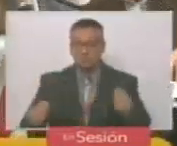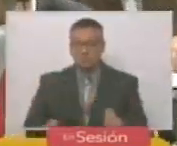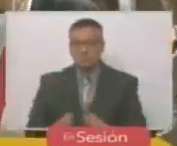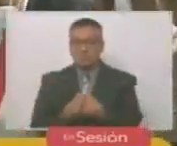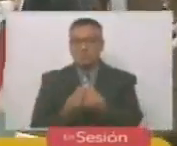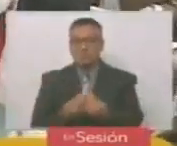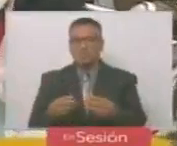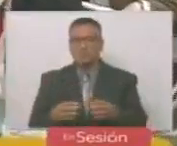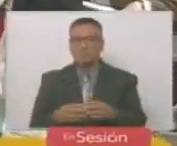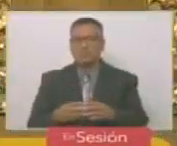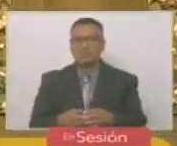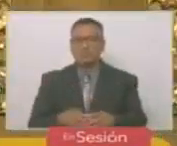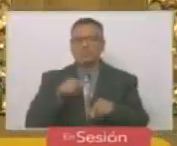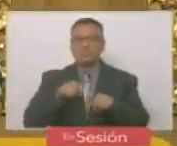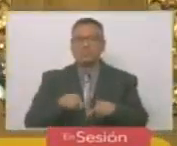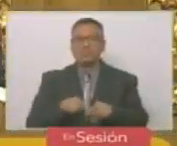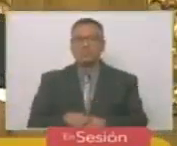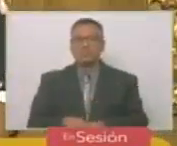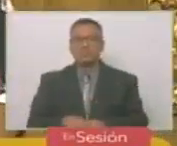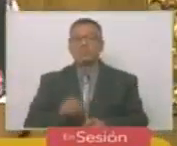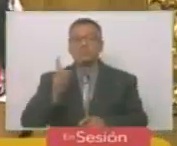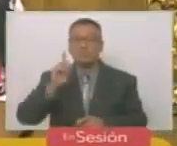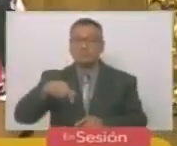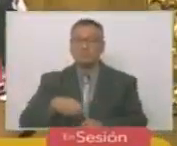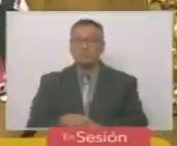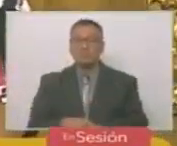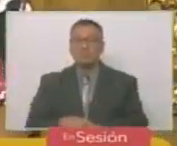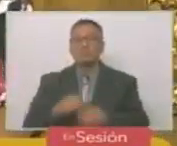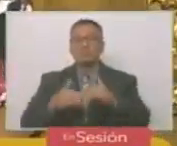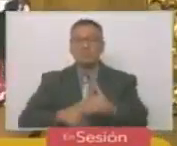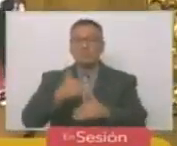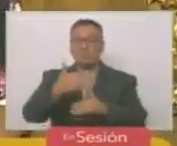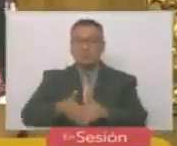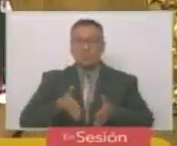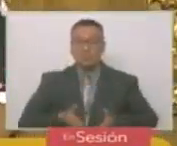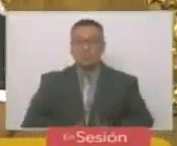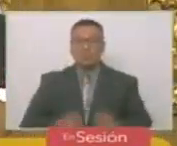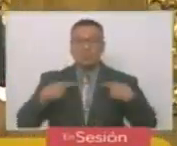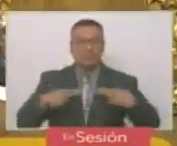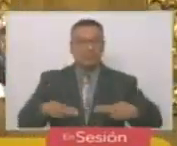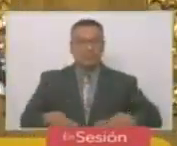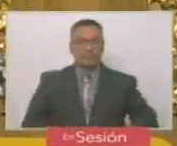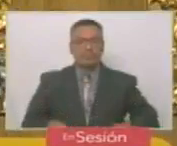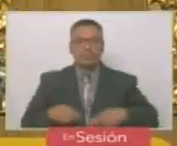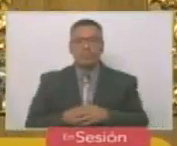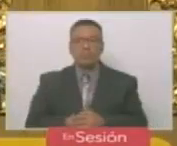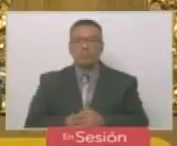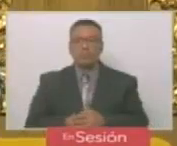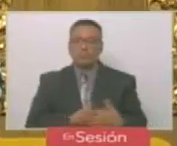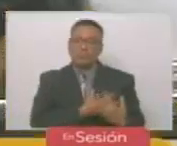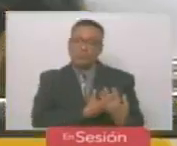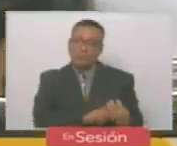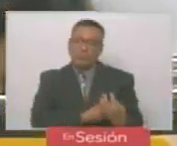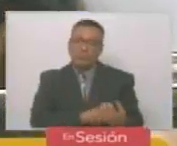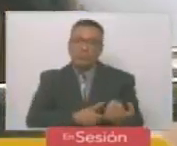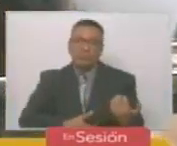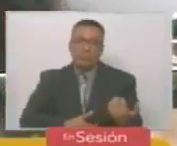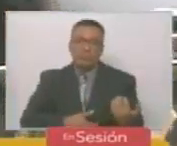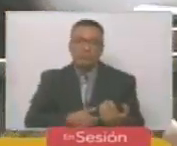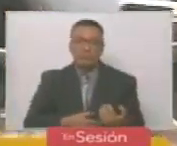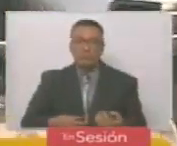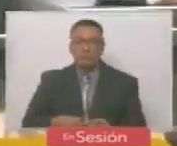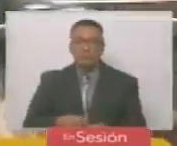la gestante durante, pero también después del parto humanizado a través de la lactancia materna. Y